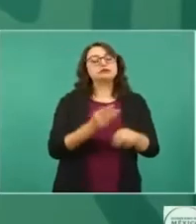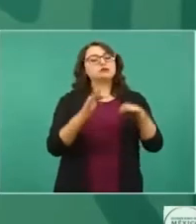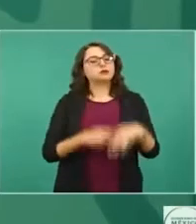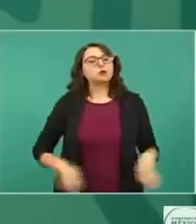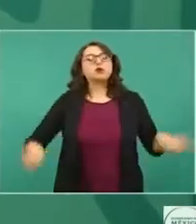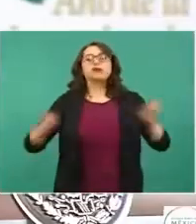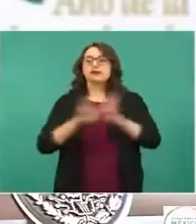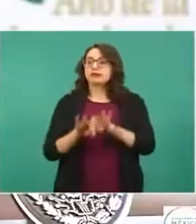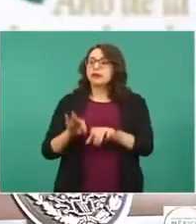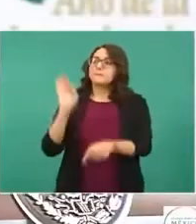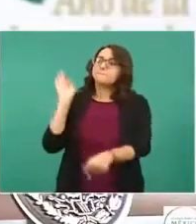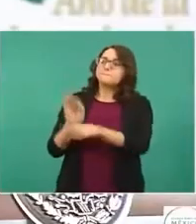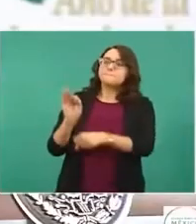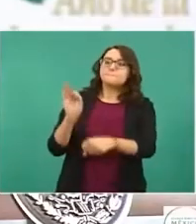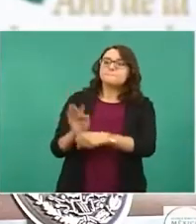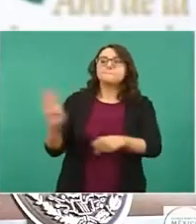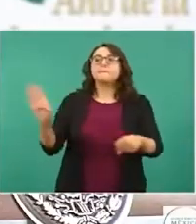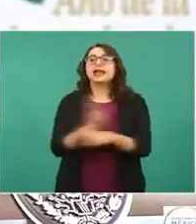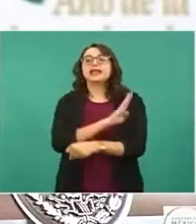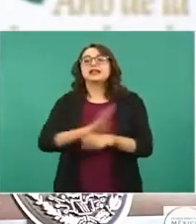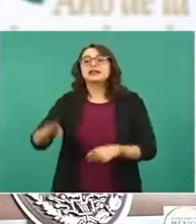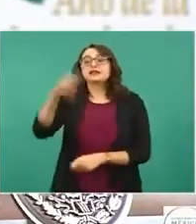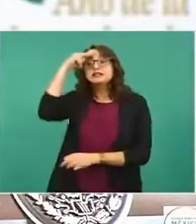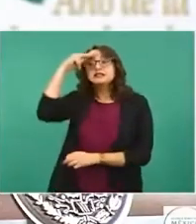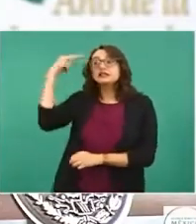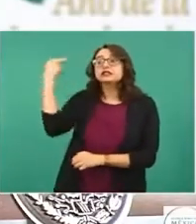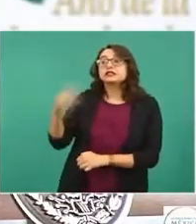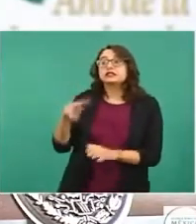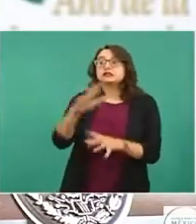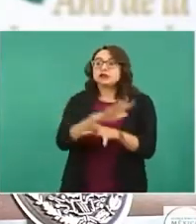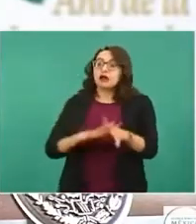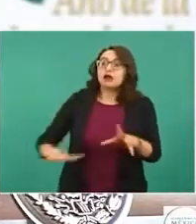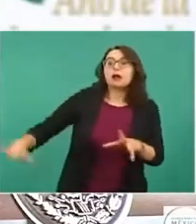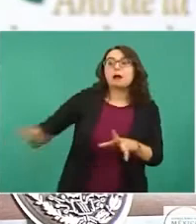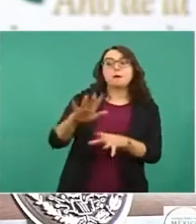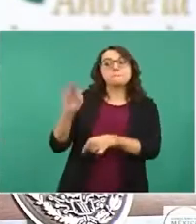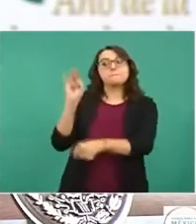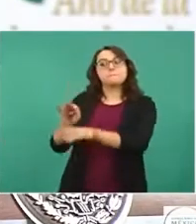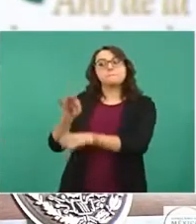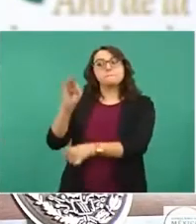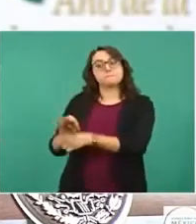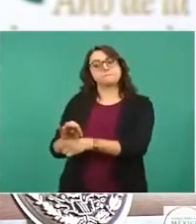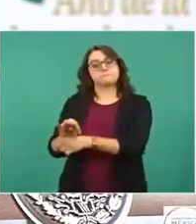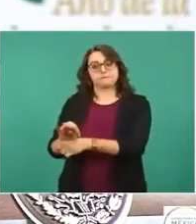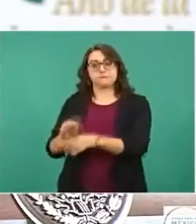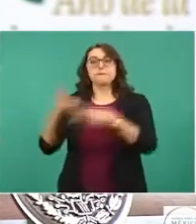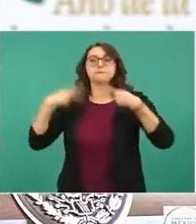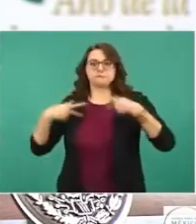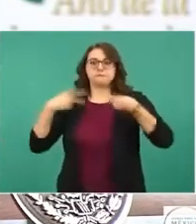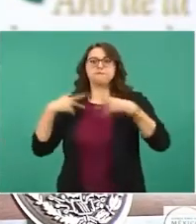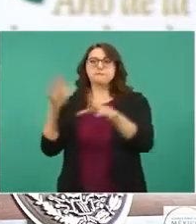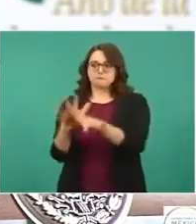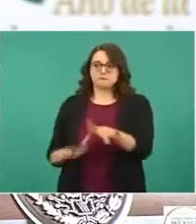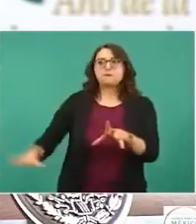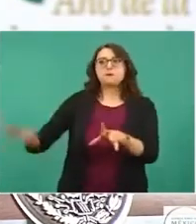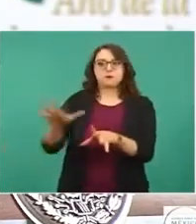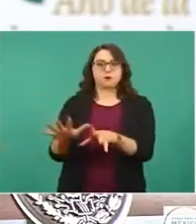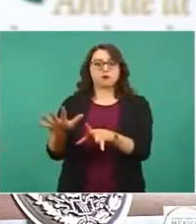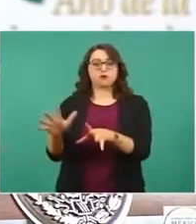¿Por qué le conviene al pueblo? Hay quienes no quieren